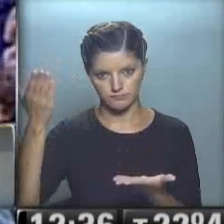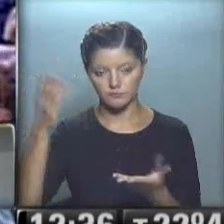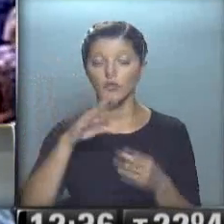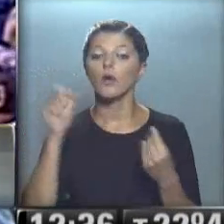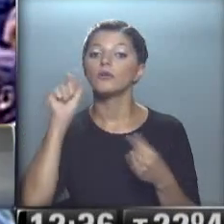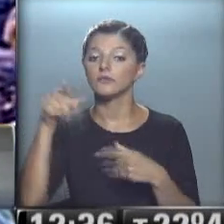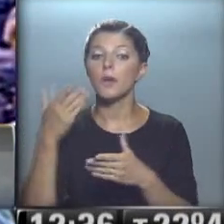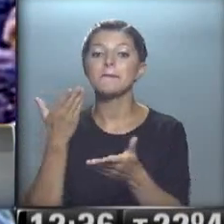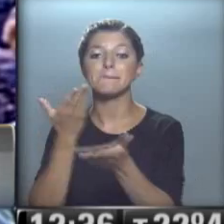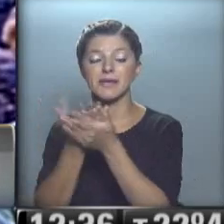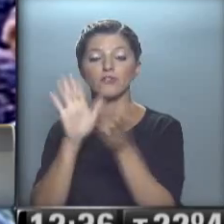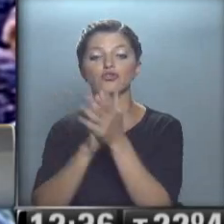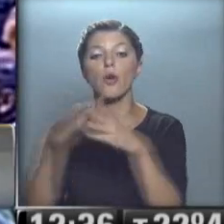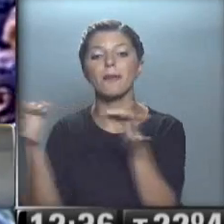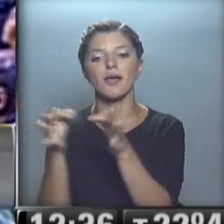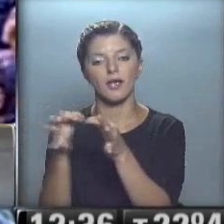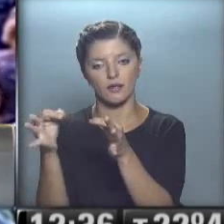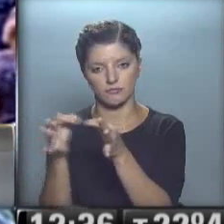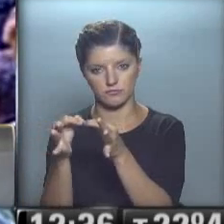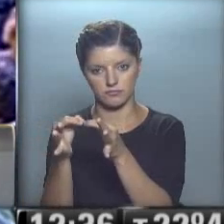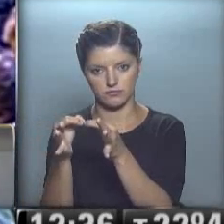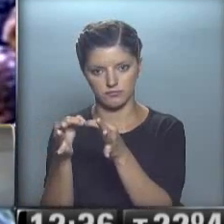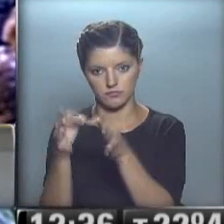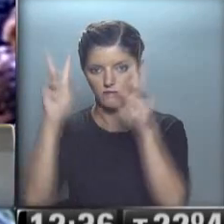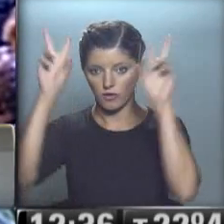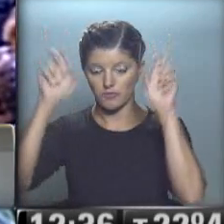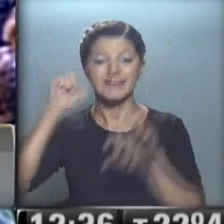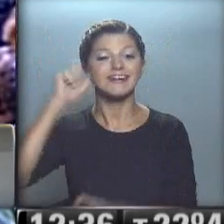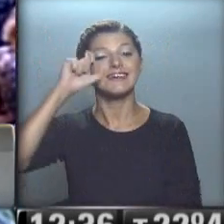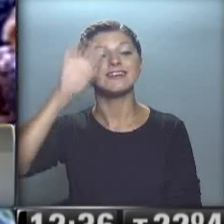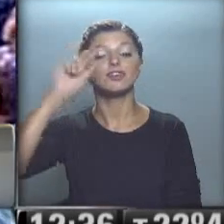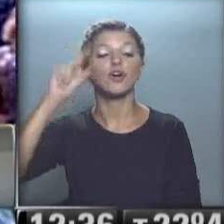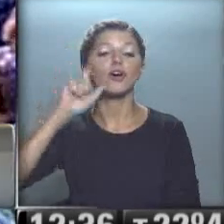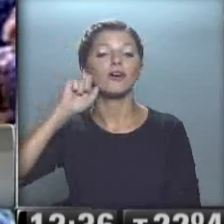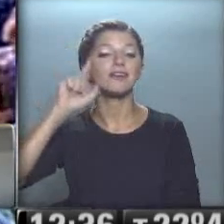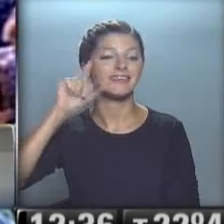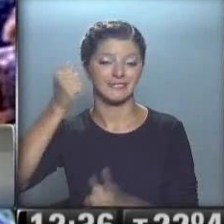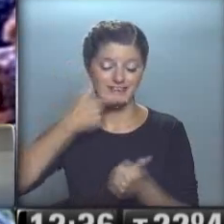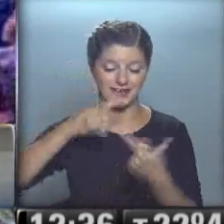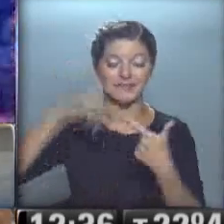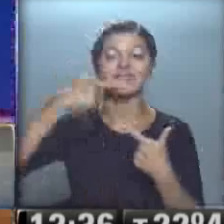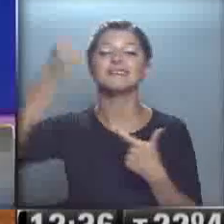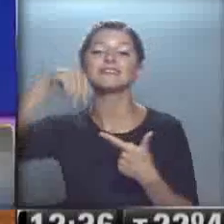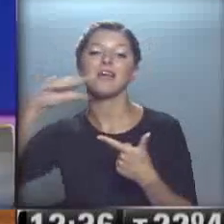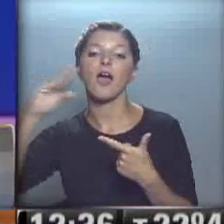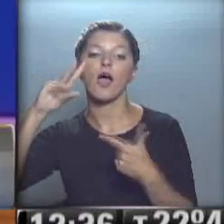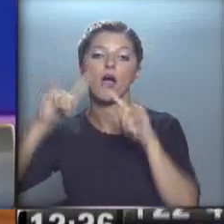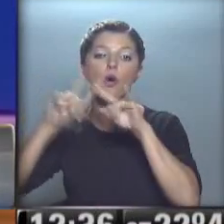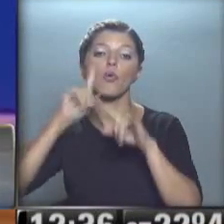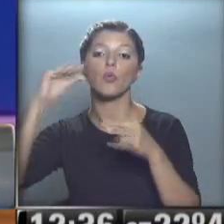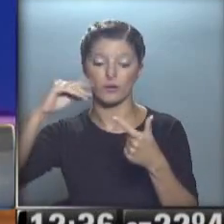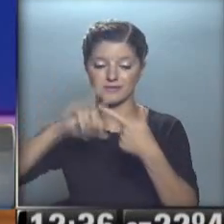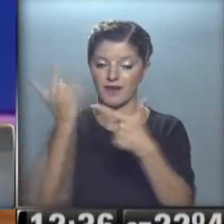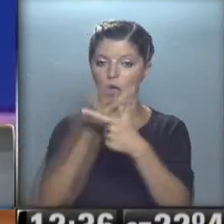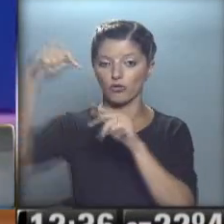su reclamo de las islas malvinas georgias del sur y sandwich del sur y